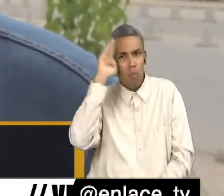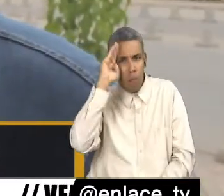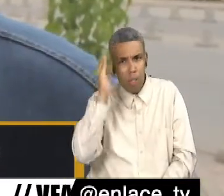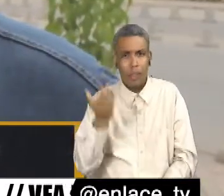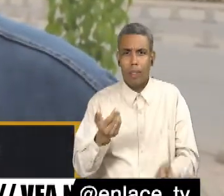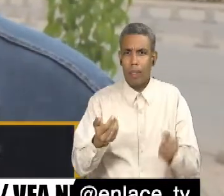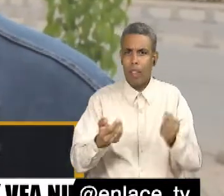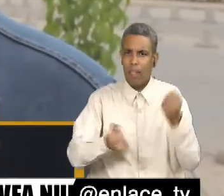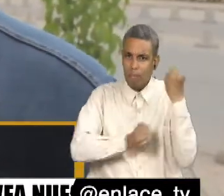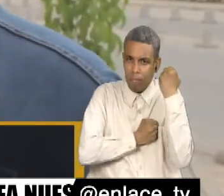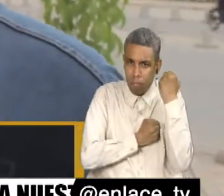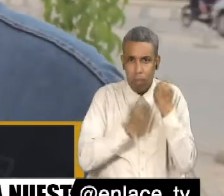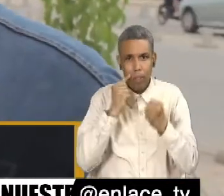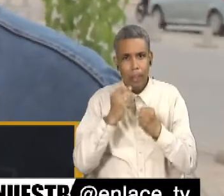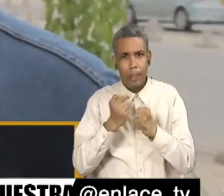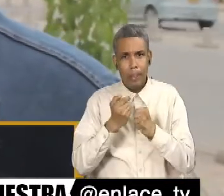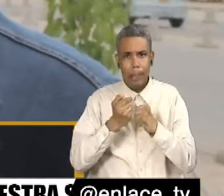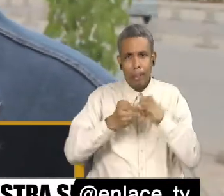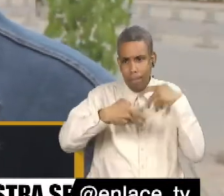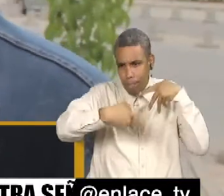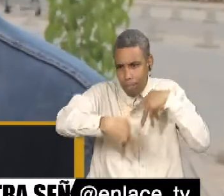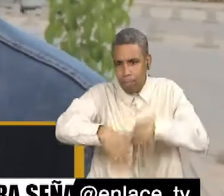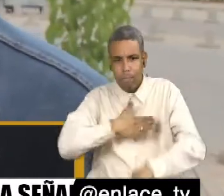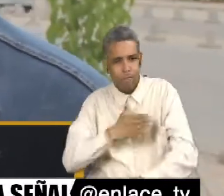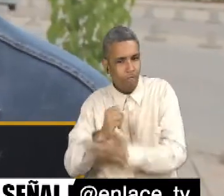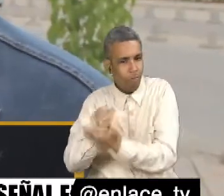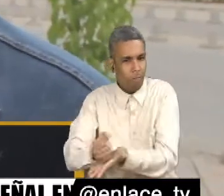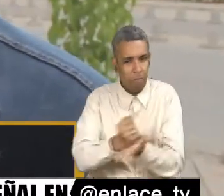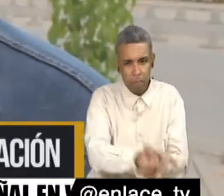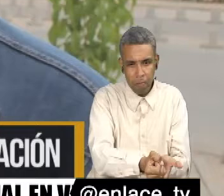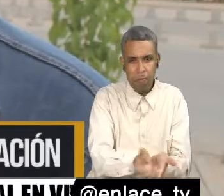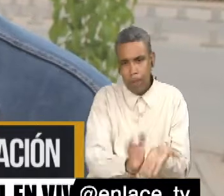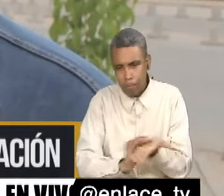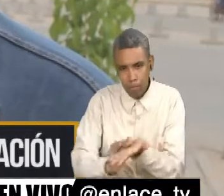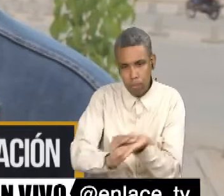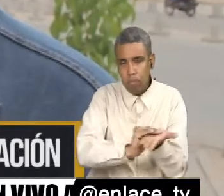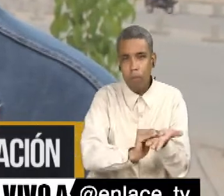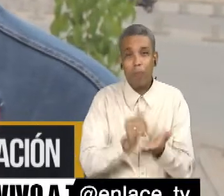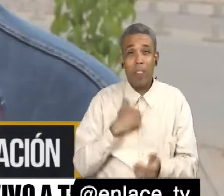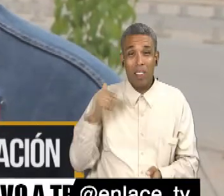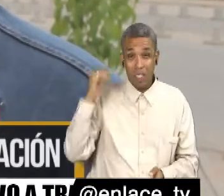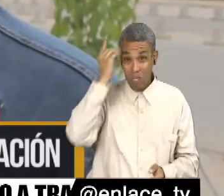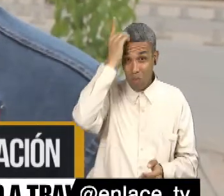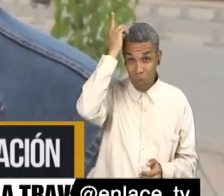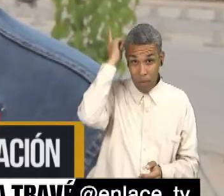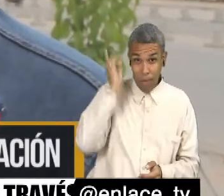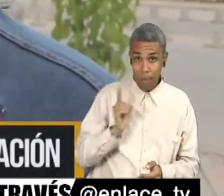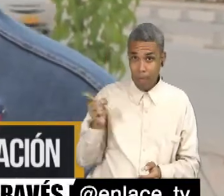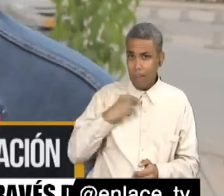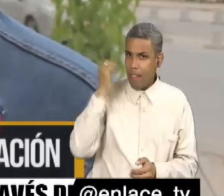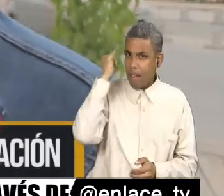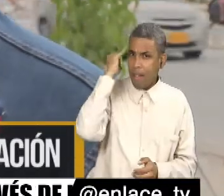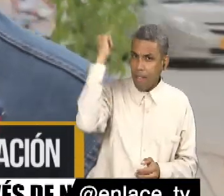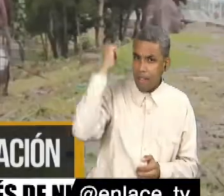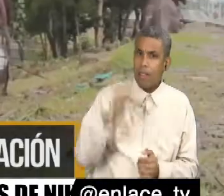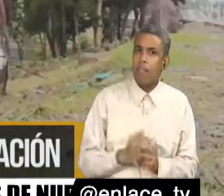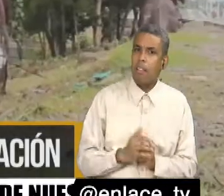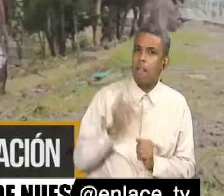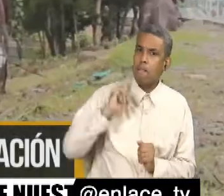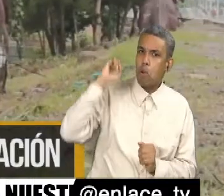y liderando esta cuestión de las políticas de nuestro señor alcalde. ¿Para qué? Para